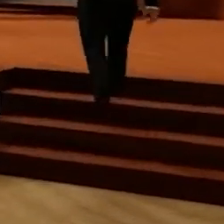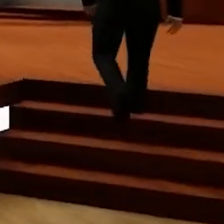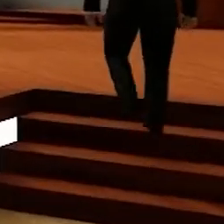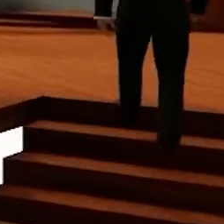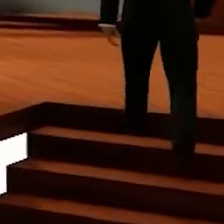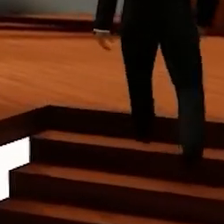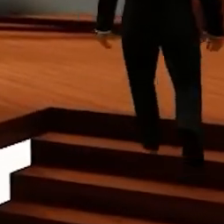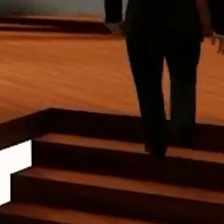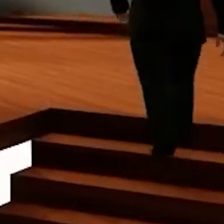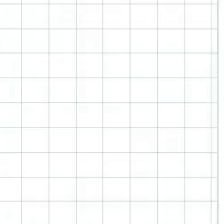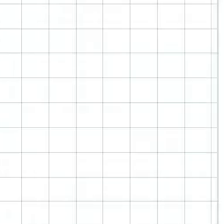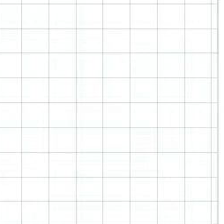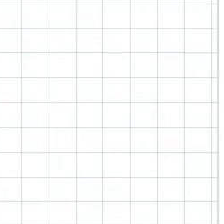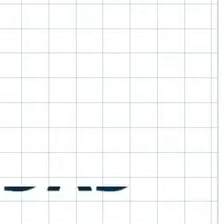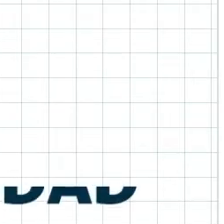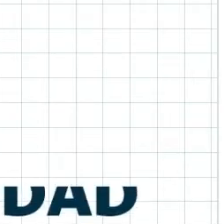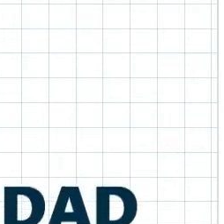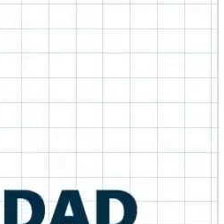en las salas.